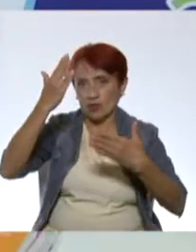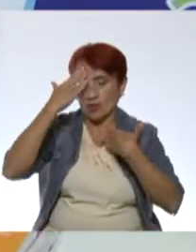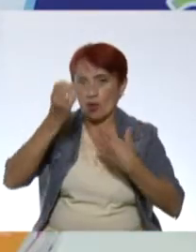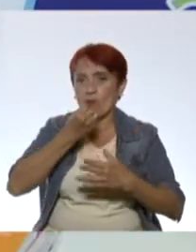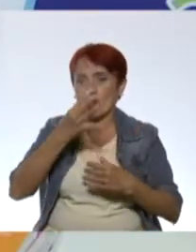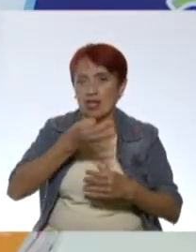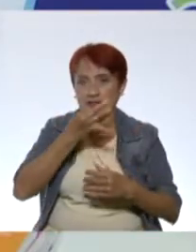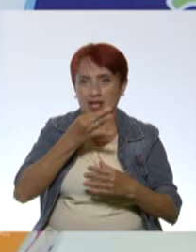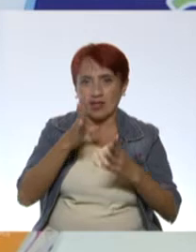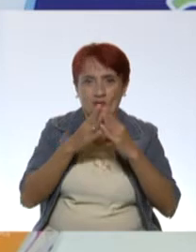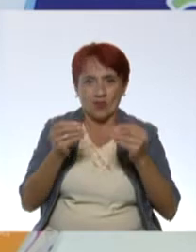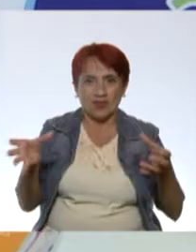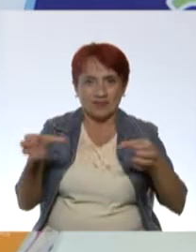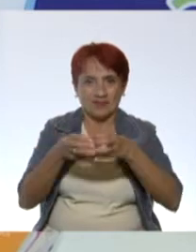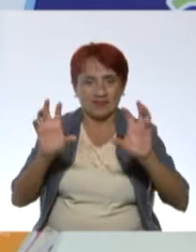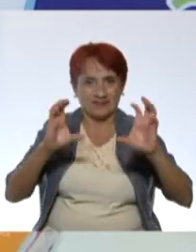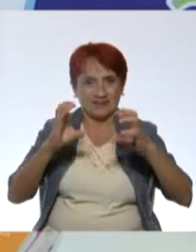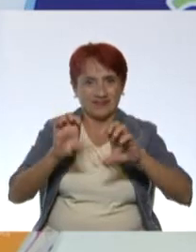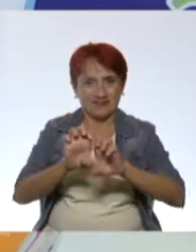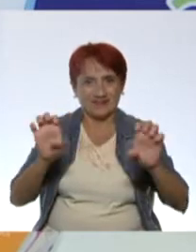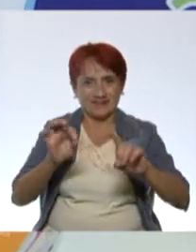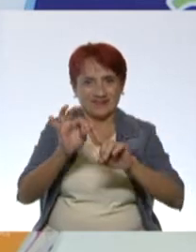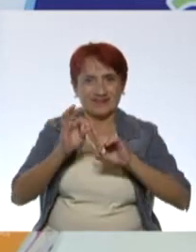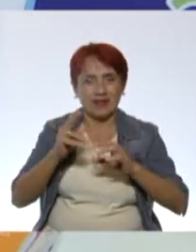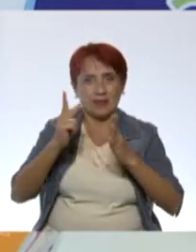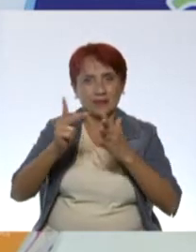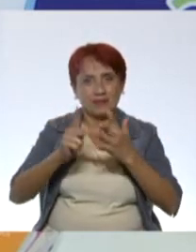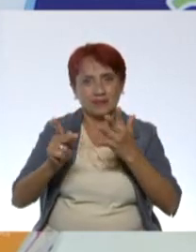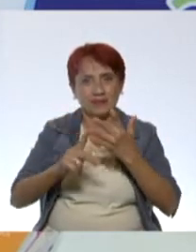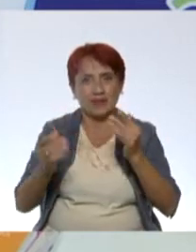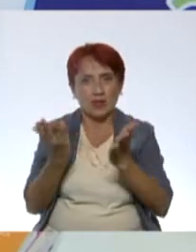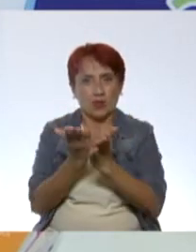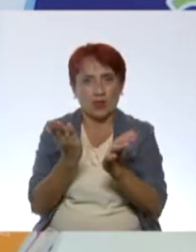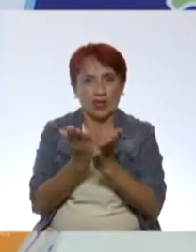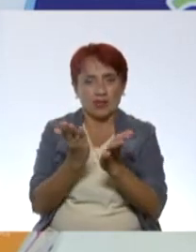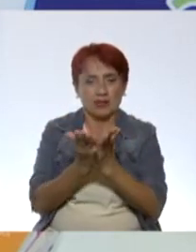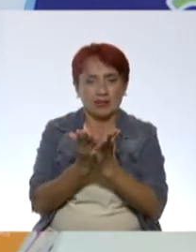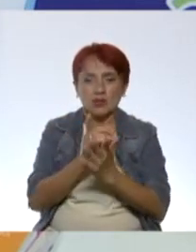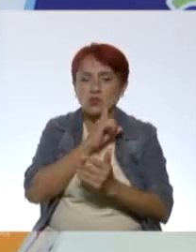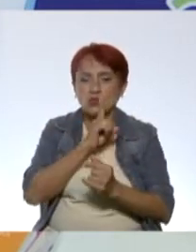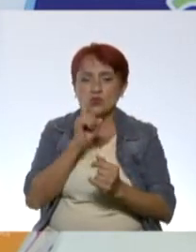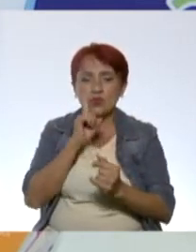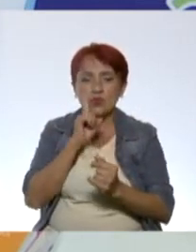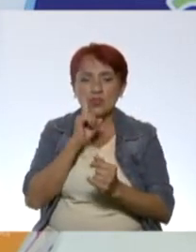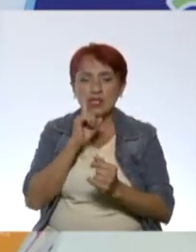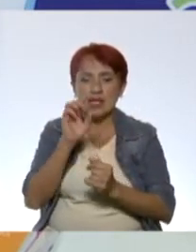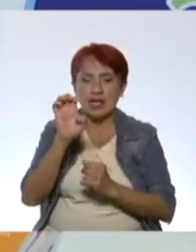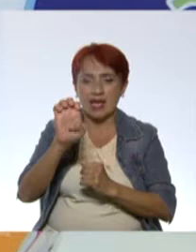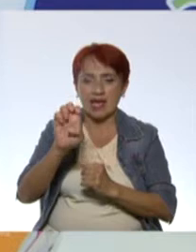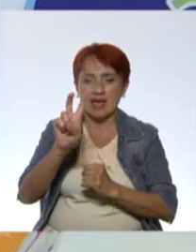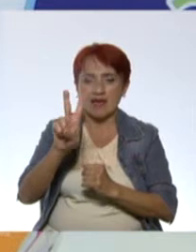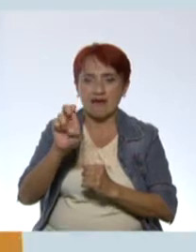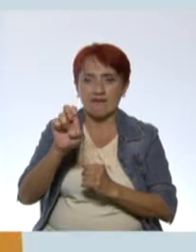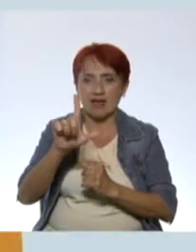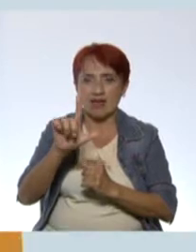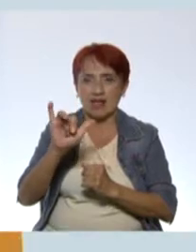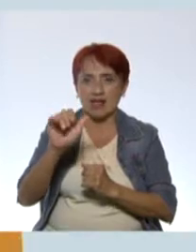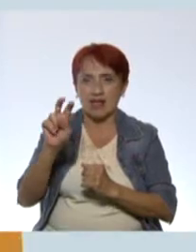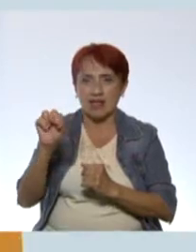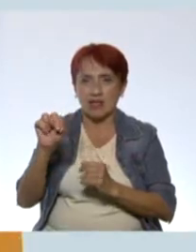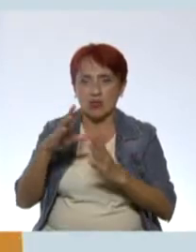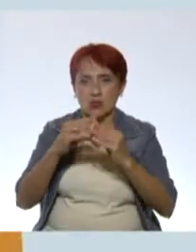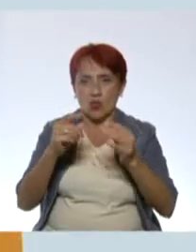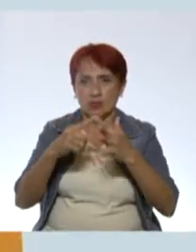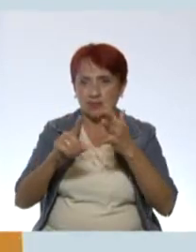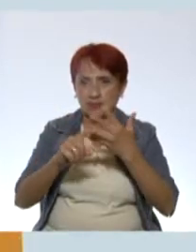Hola, muy buenas tardes. Sean bienvenidos al segmento de educación especial de su programa Cada Familia una Escuela. Mi nombre es Evelyn Álvarez y el día de hoy les